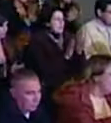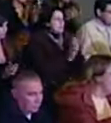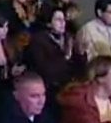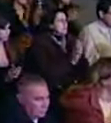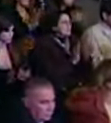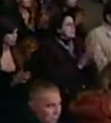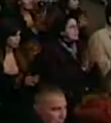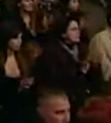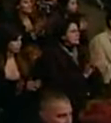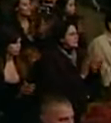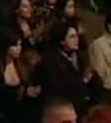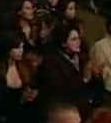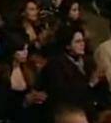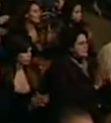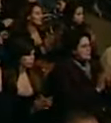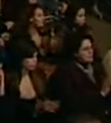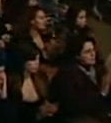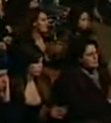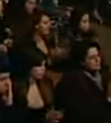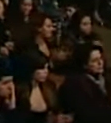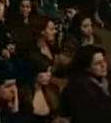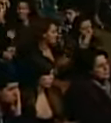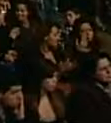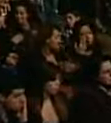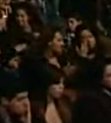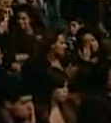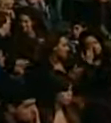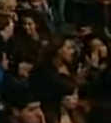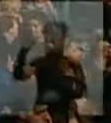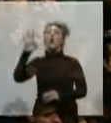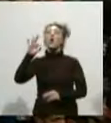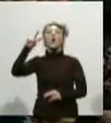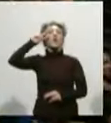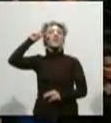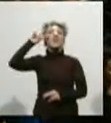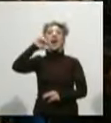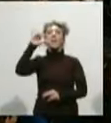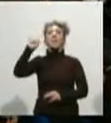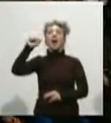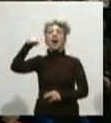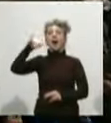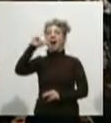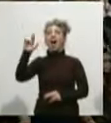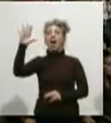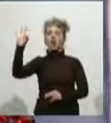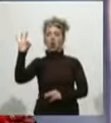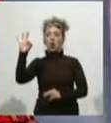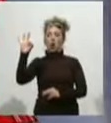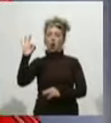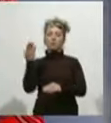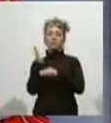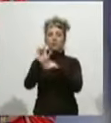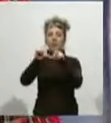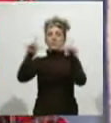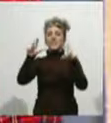Patricio Zambrano, drag Sanjario, representando a Riz con la fantasía que sufran con lo que